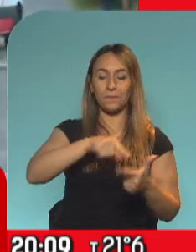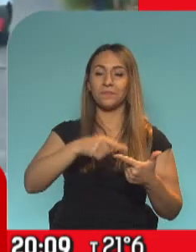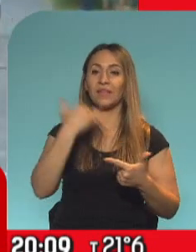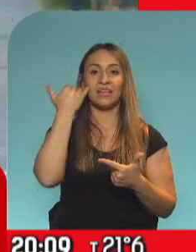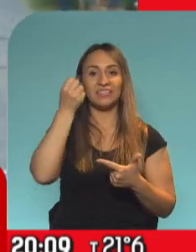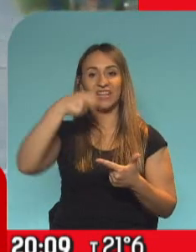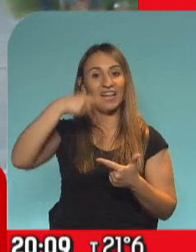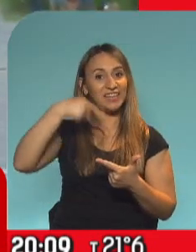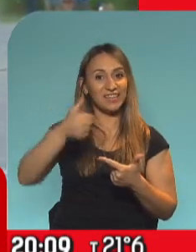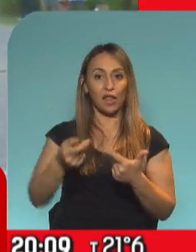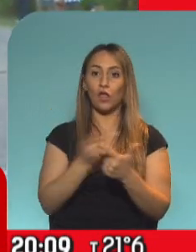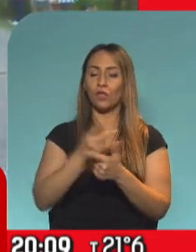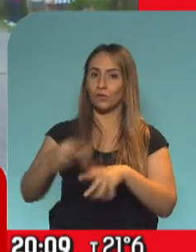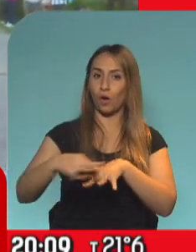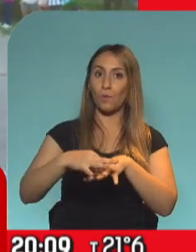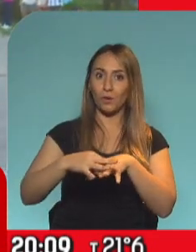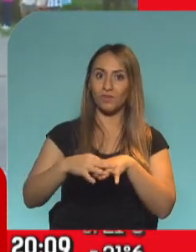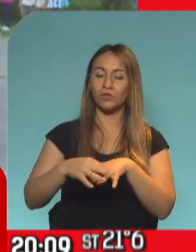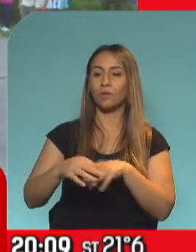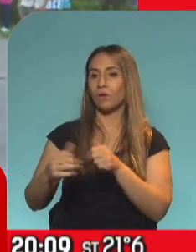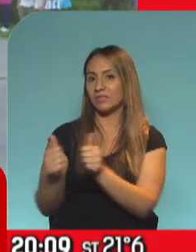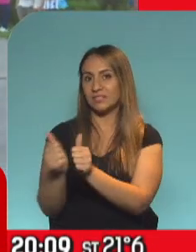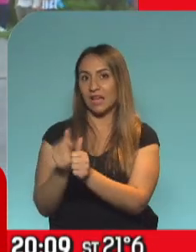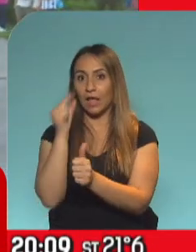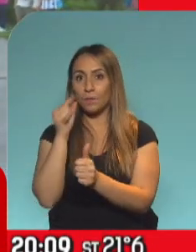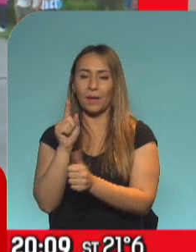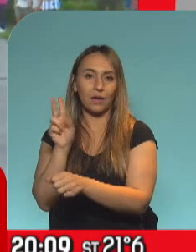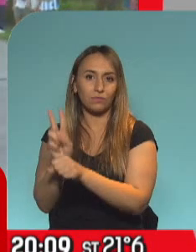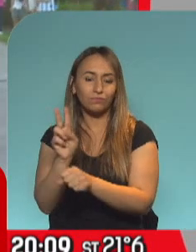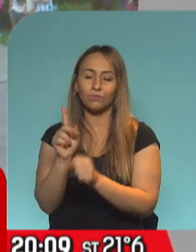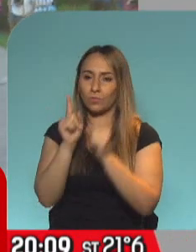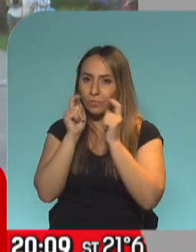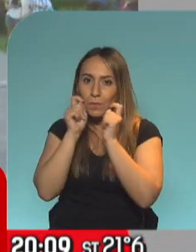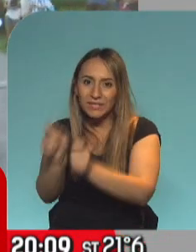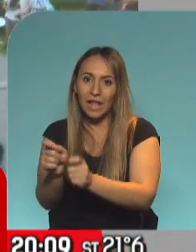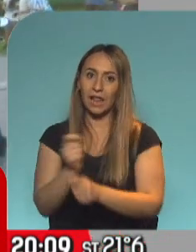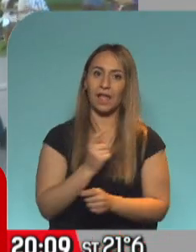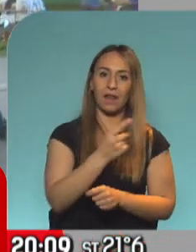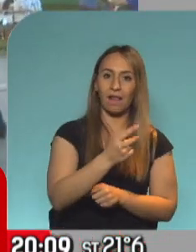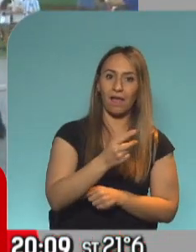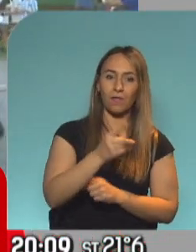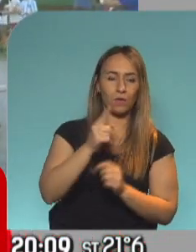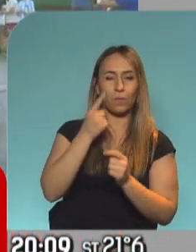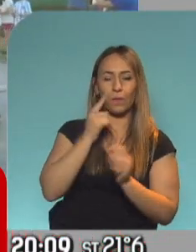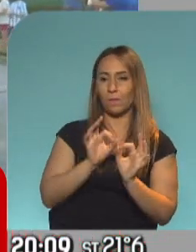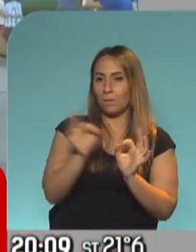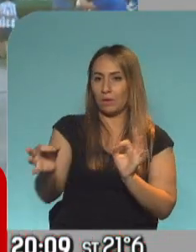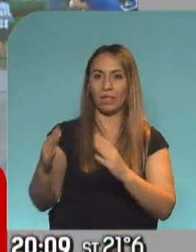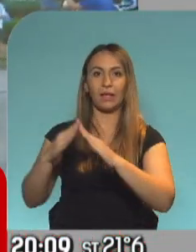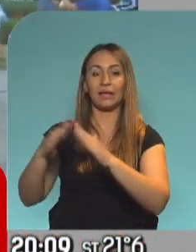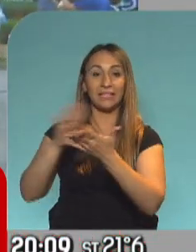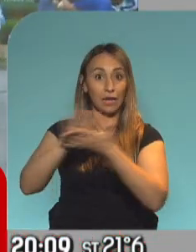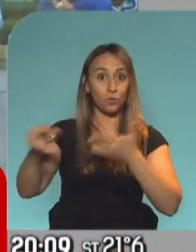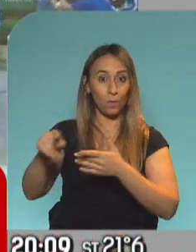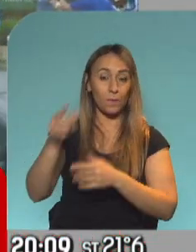más cerca de su papá a visitarlo más seguido recordemos que ellas dos viven bastante cerca de la nueva casa de maradona